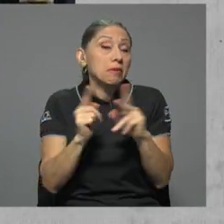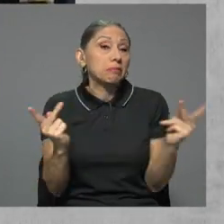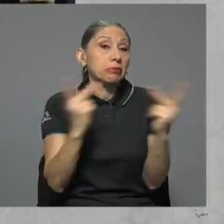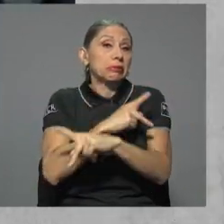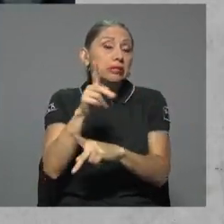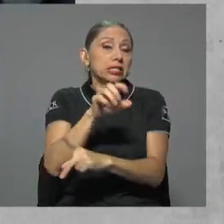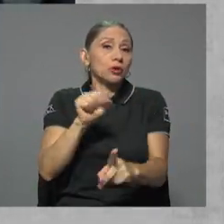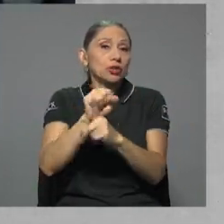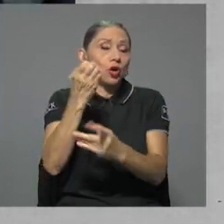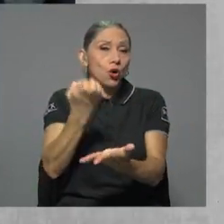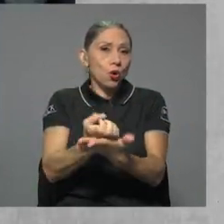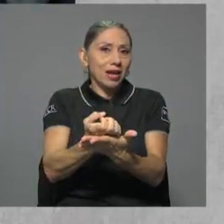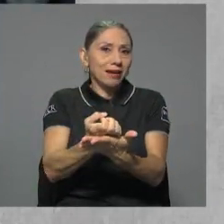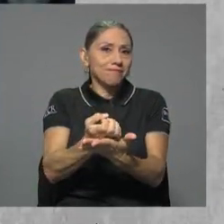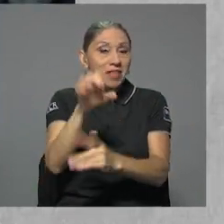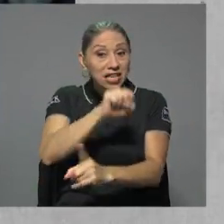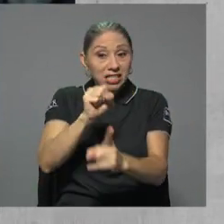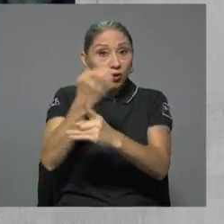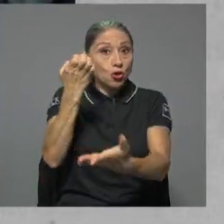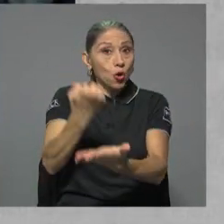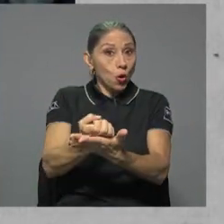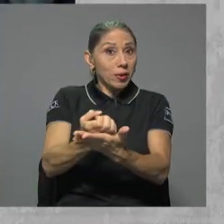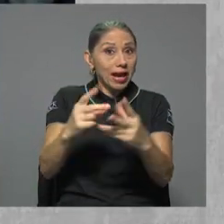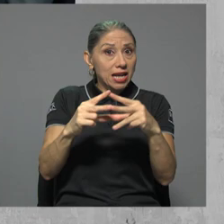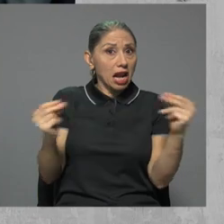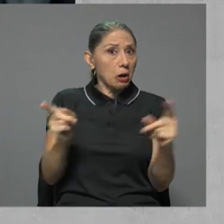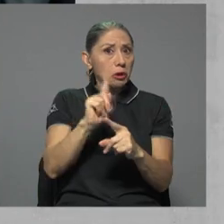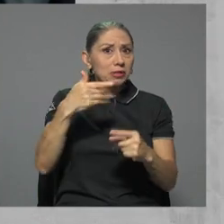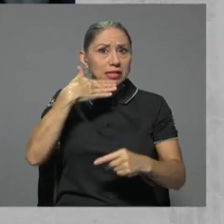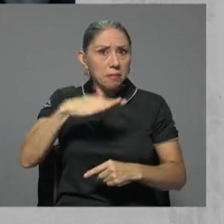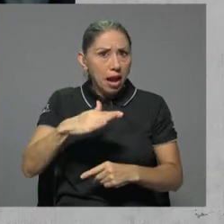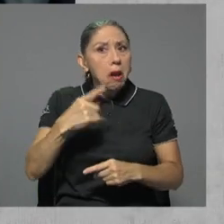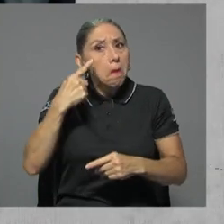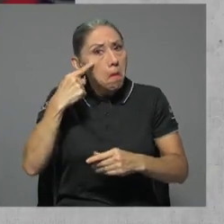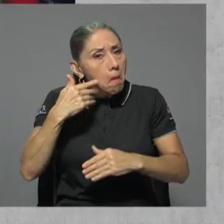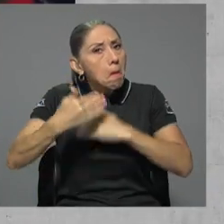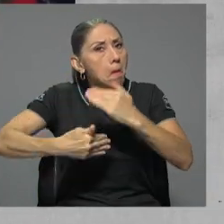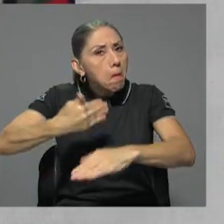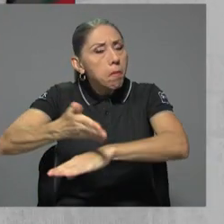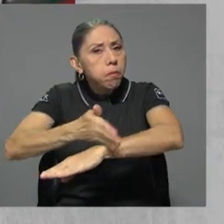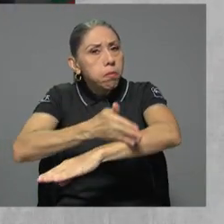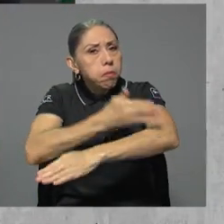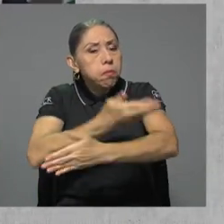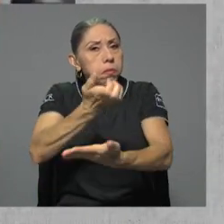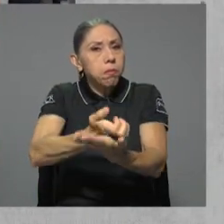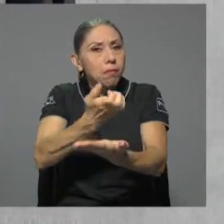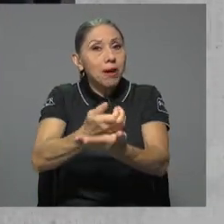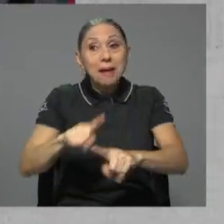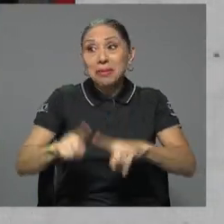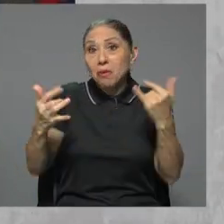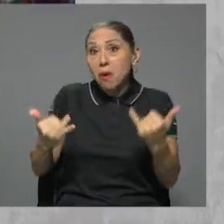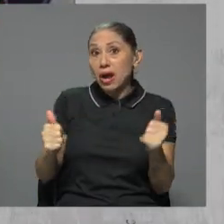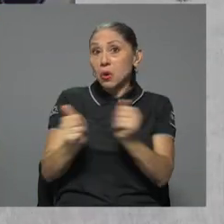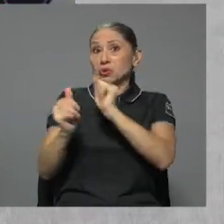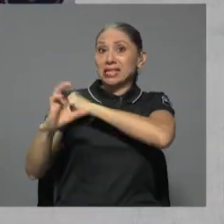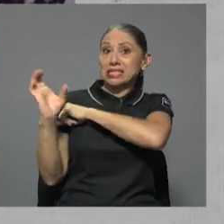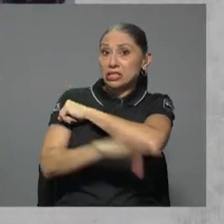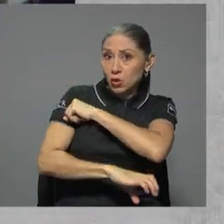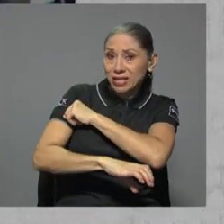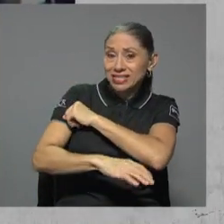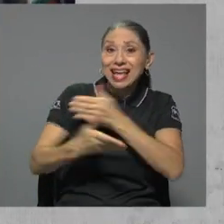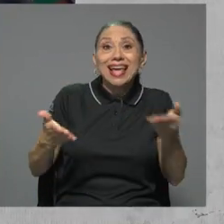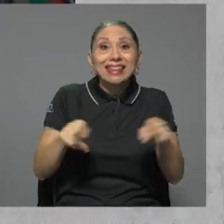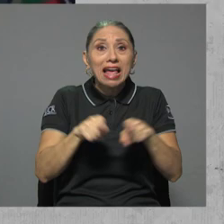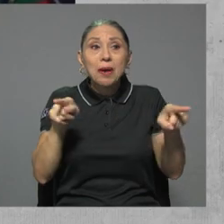situación económica que nicaragua no está tan mal digamos hay proyecciones de crecimiento económico para este año sin embargo a raíz de estas sanciones que podrían recibir incluso la